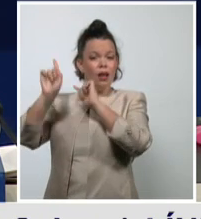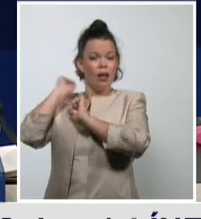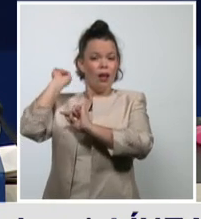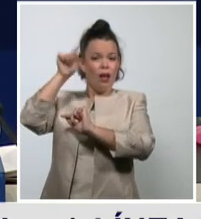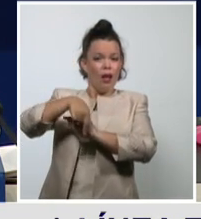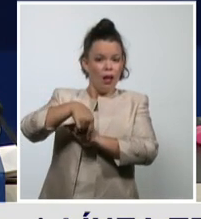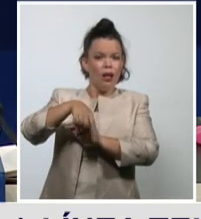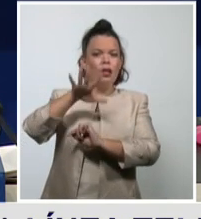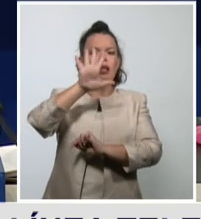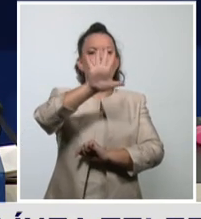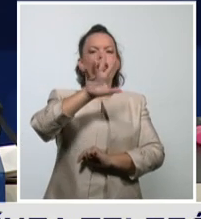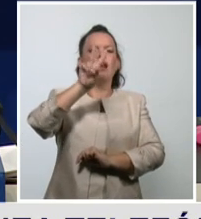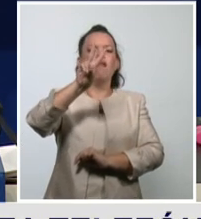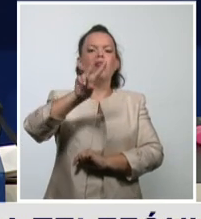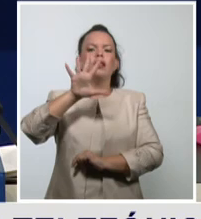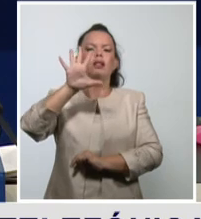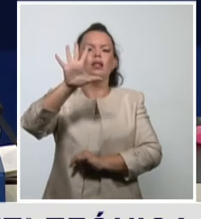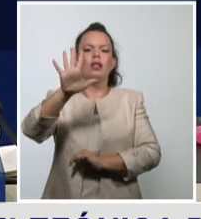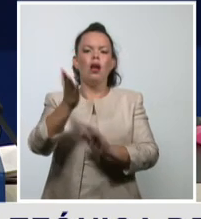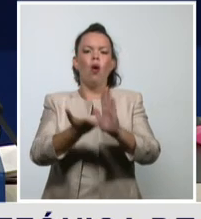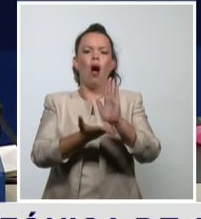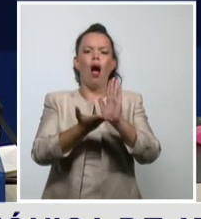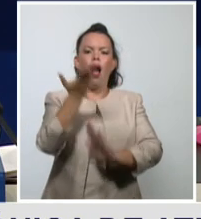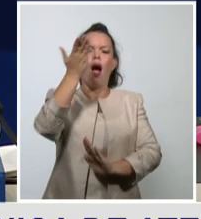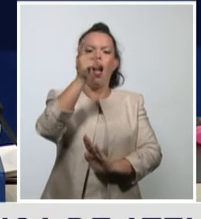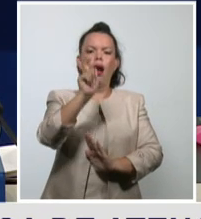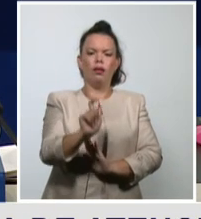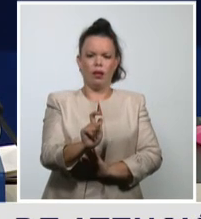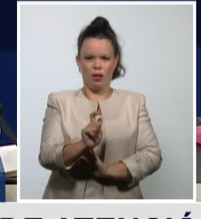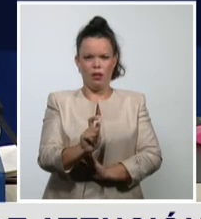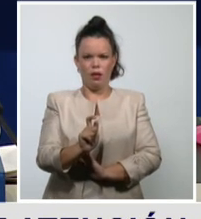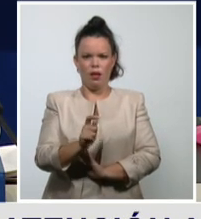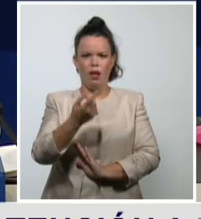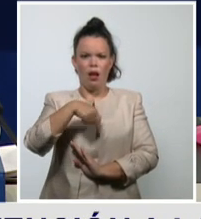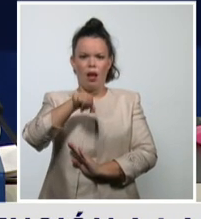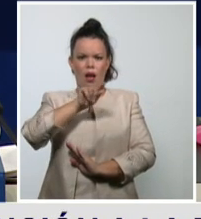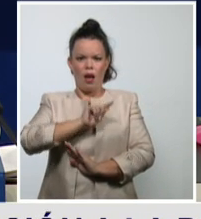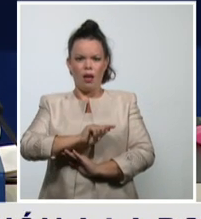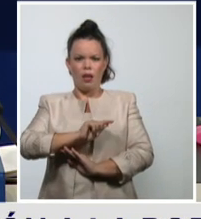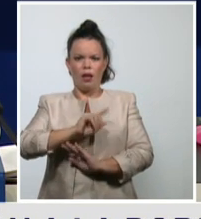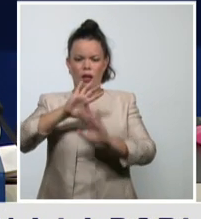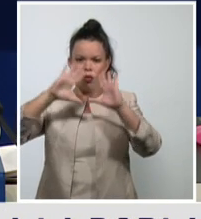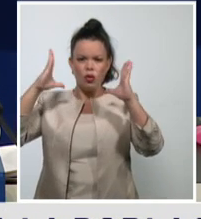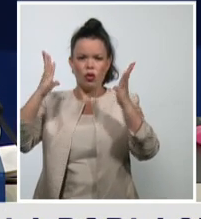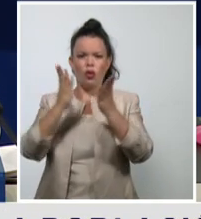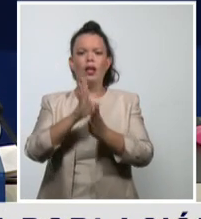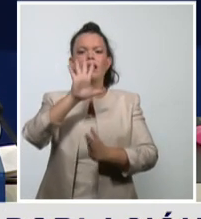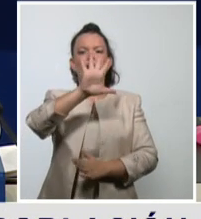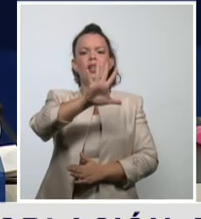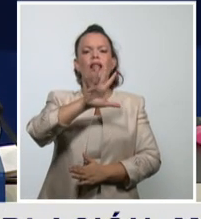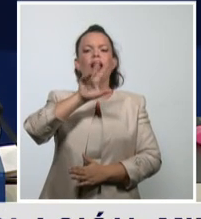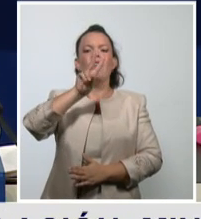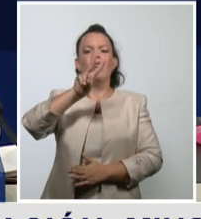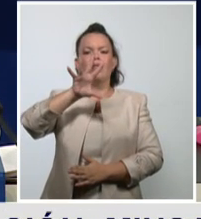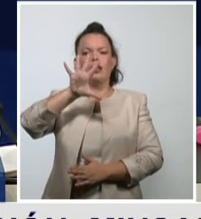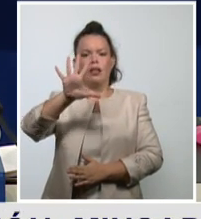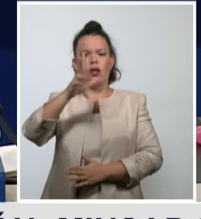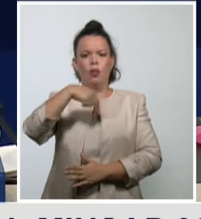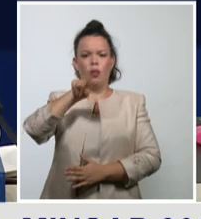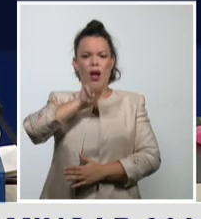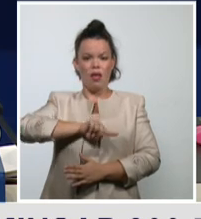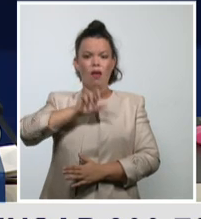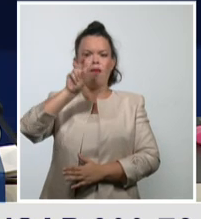525 altas, o sea, 24 en el día de ayer, para un total de 525 altas, que eso representa el